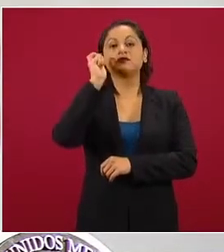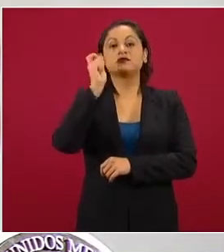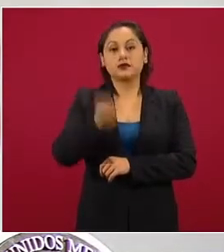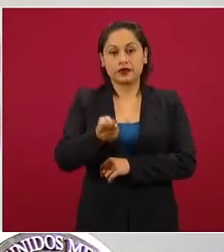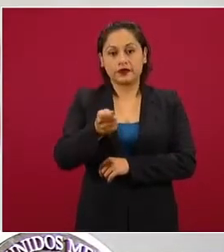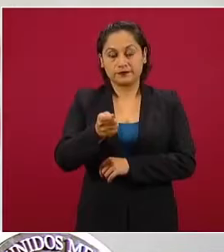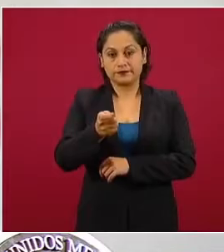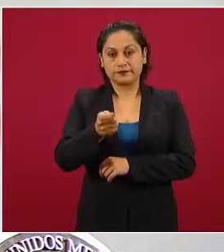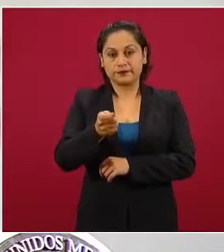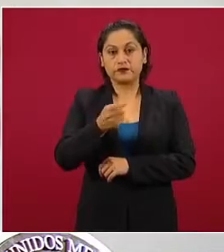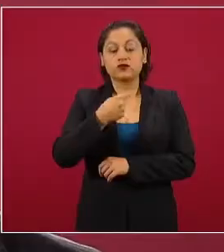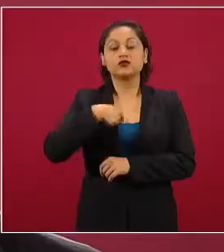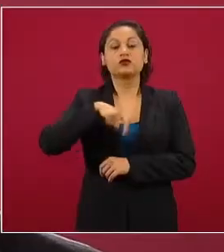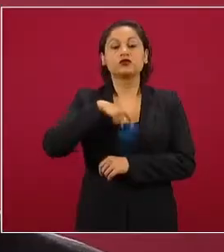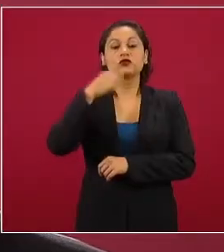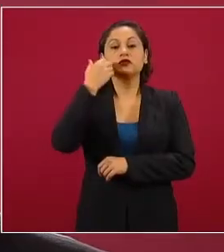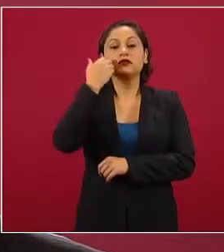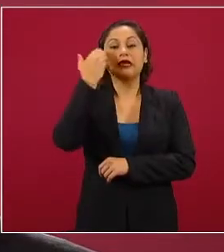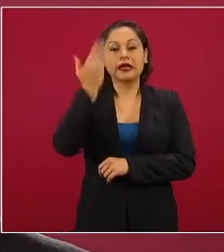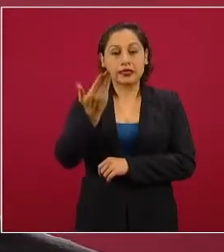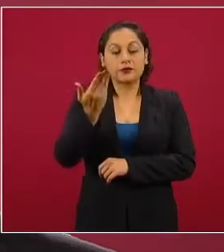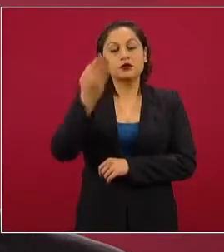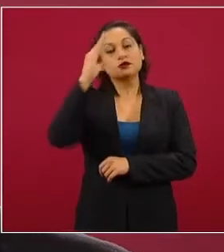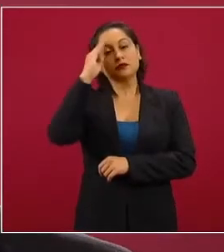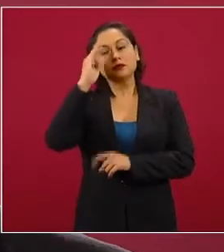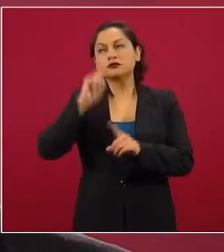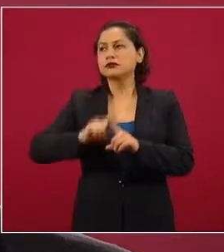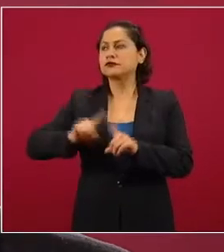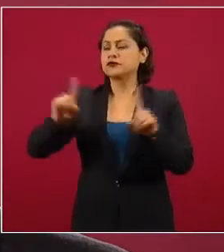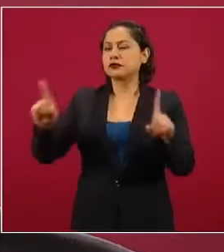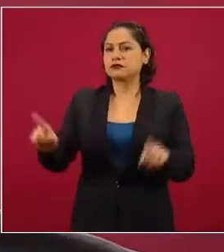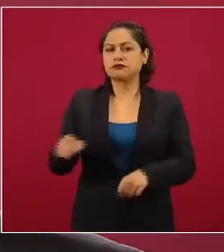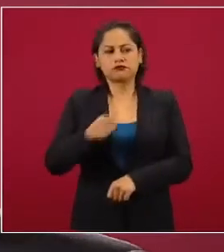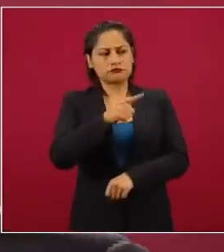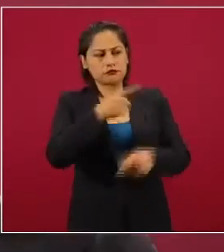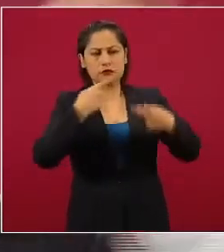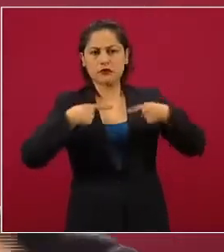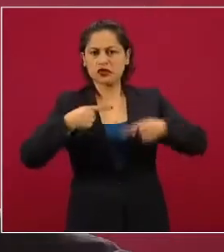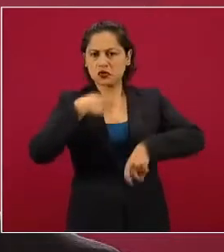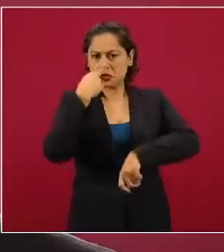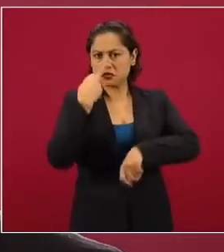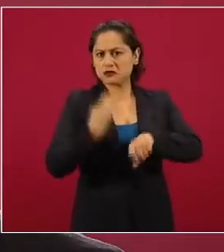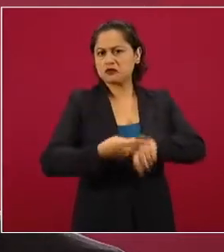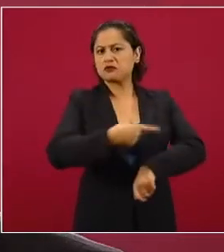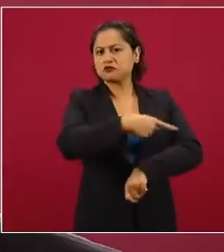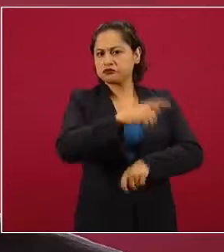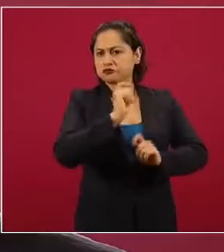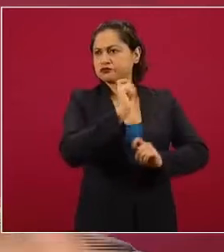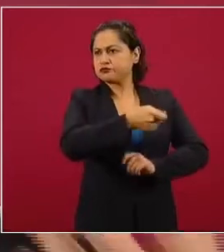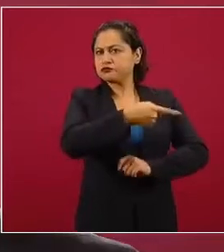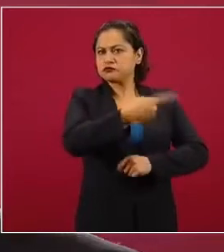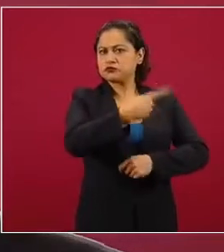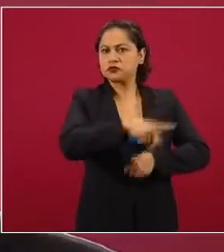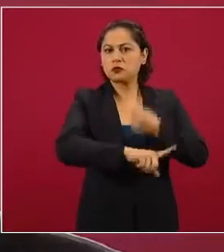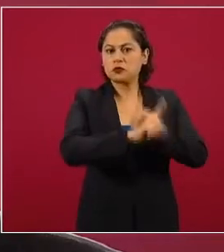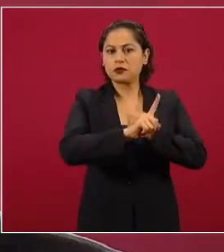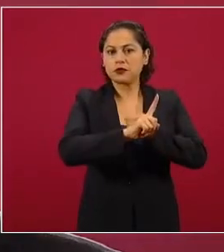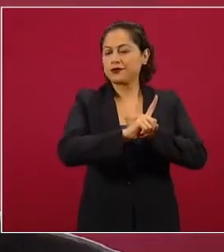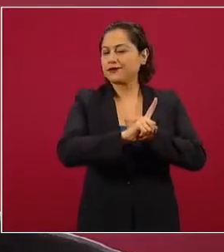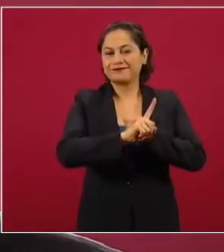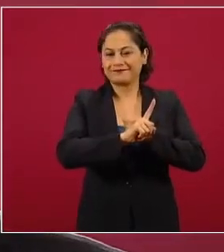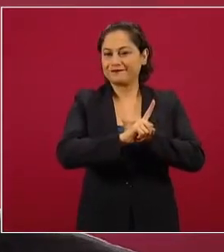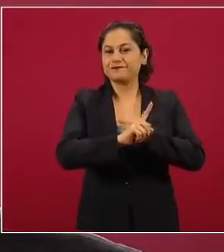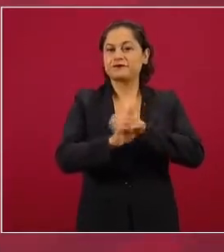responsabilizar a las personas del control epidémico y vincular a las personas a ser parte de la